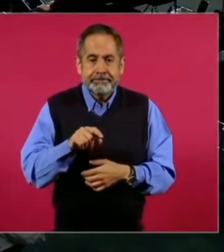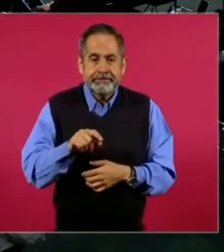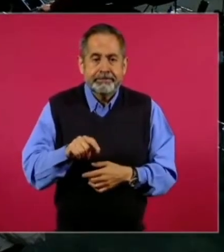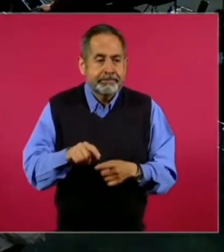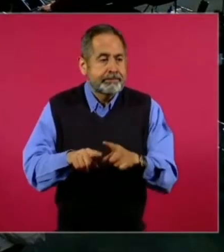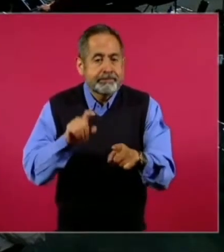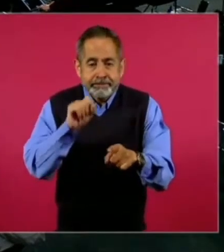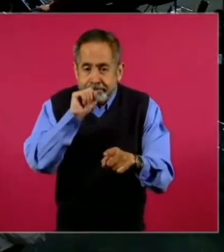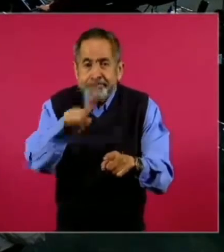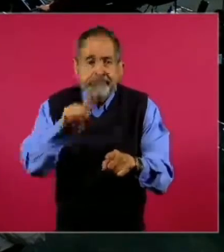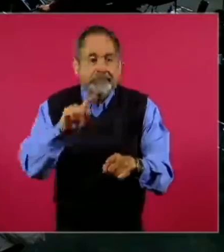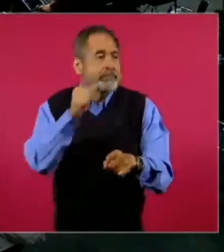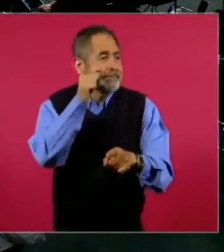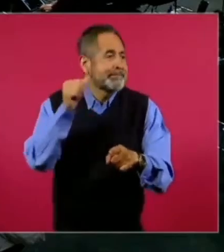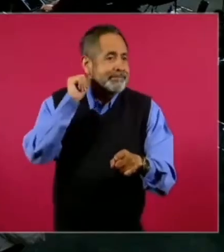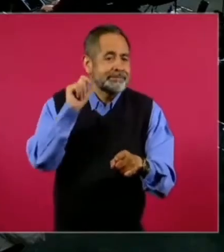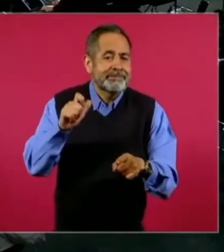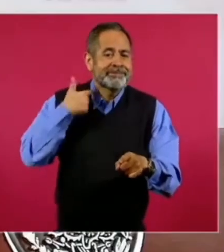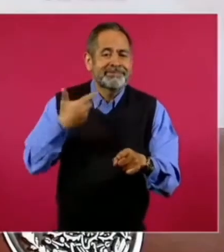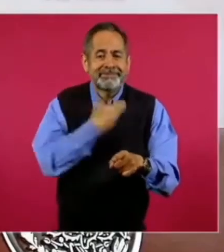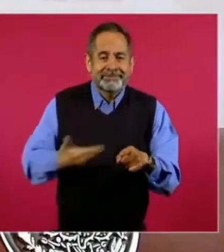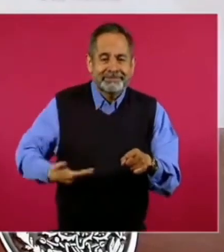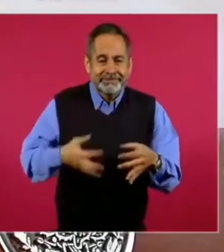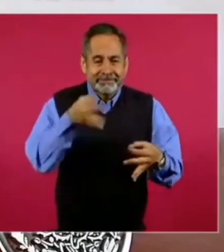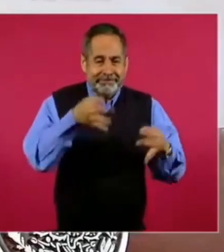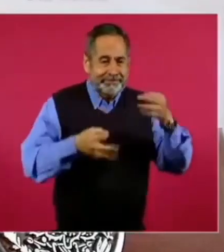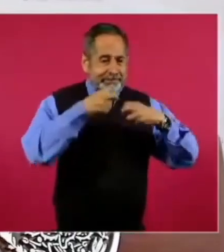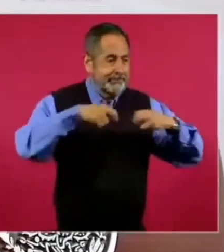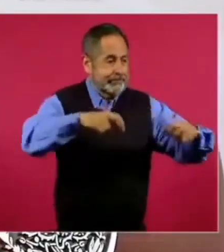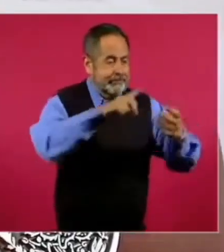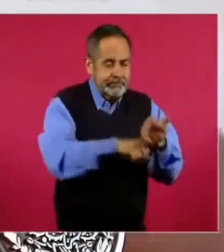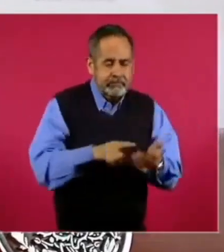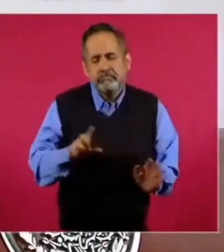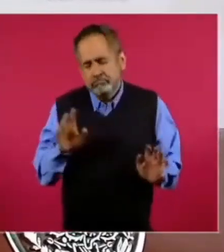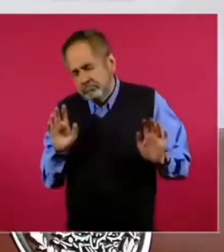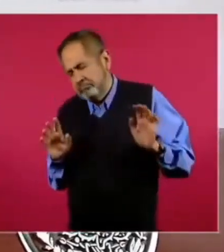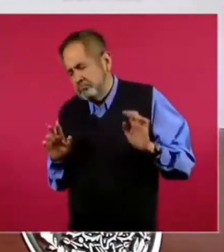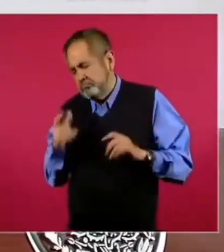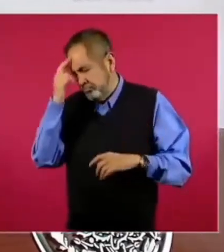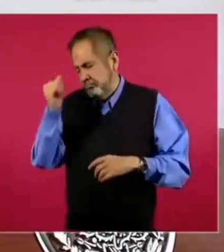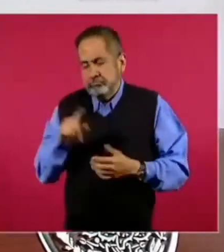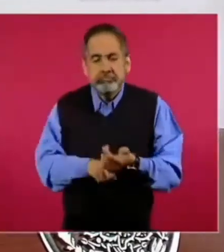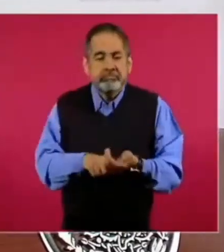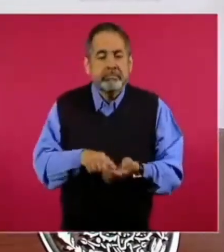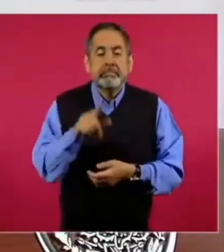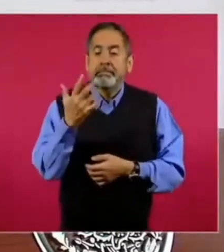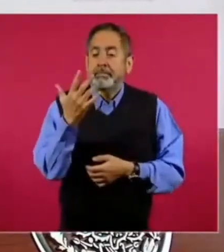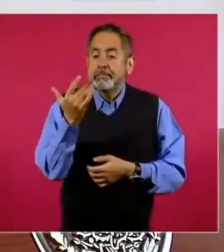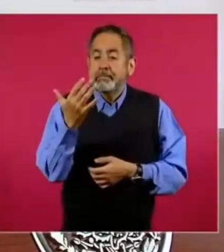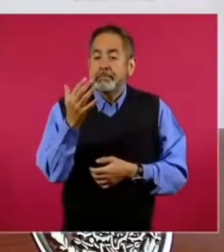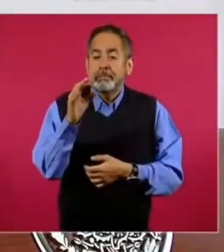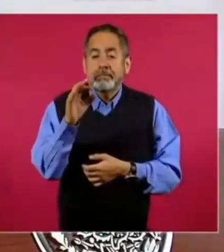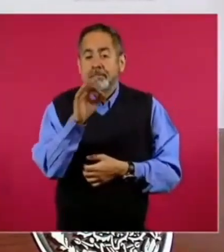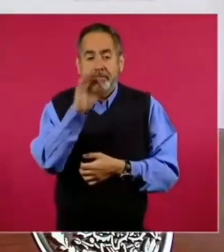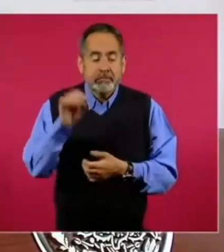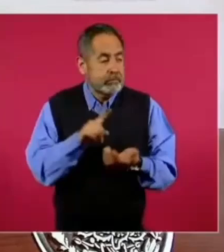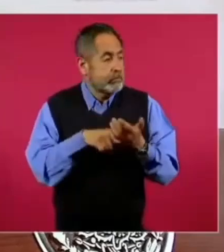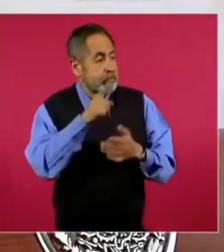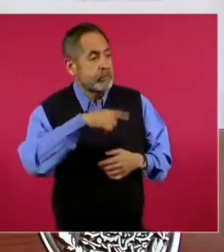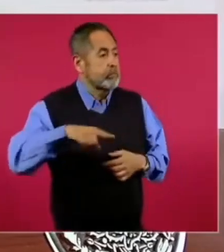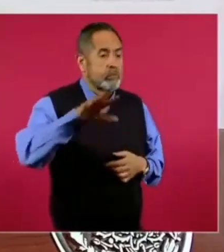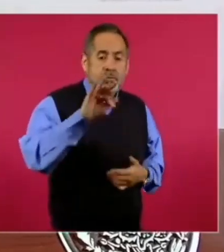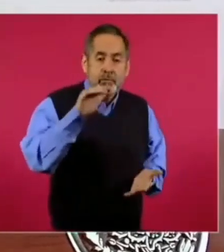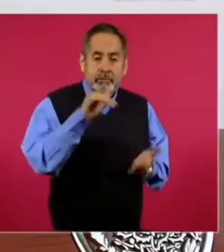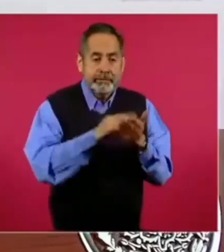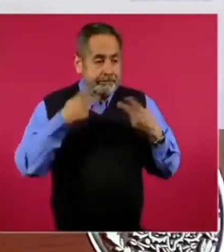ayer reconoce que el 50 por ciento de los 40 mil trabajadores del Poder